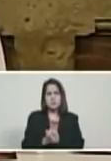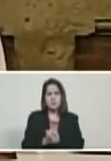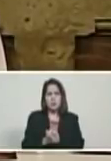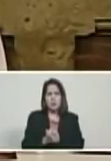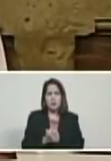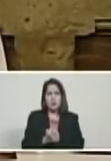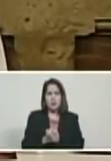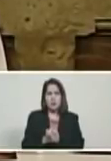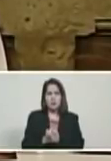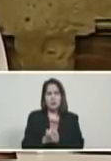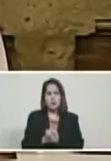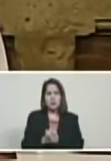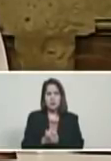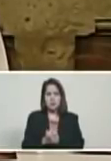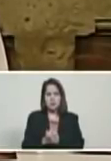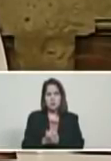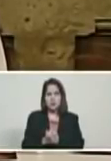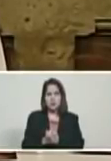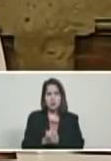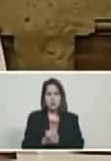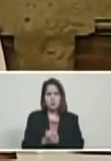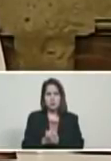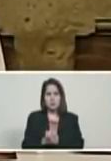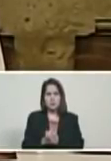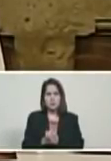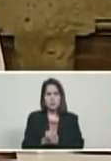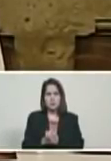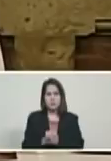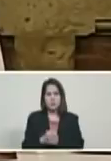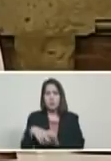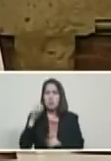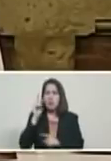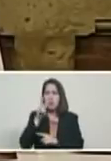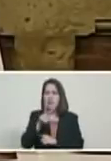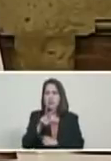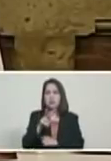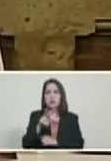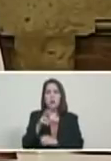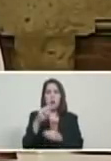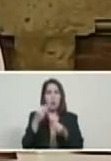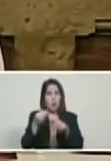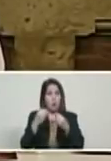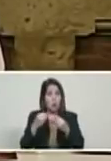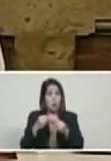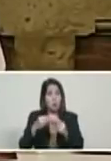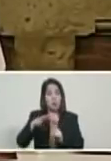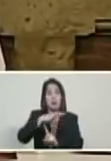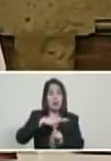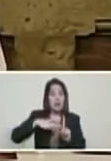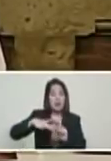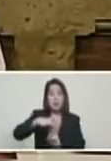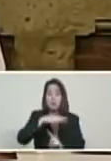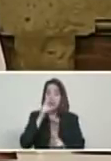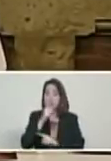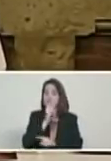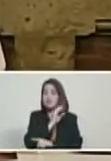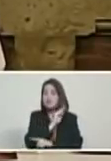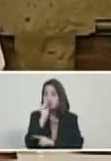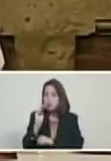el plan del arco minero del Orinoco con una visión ecosocialista,